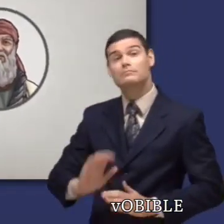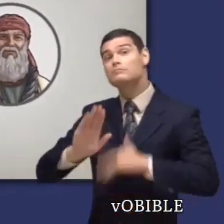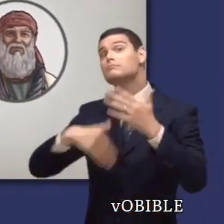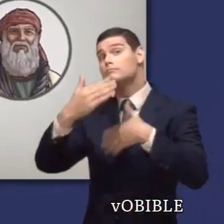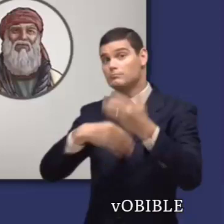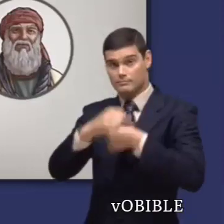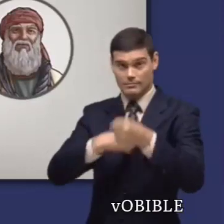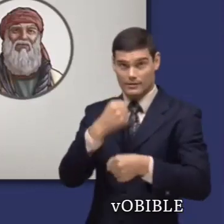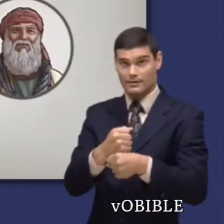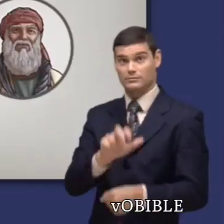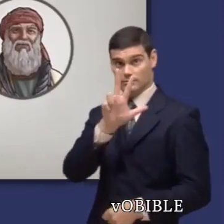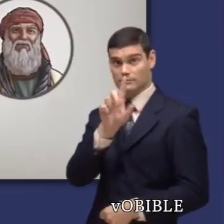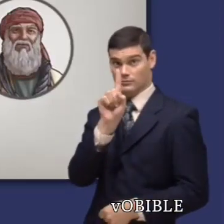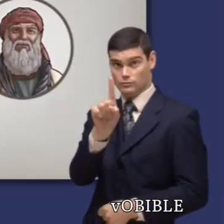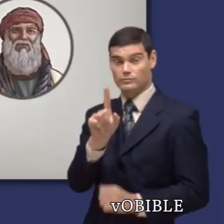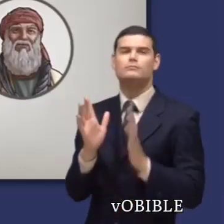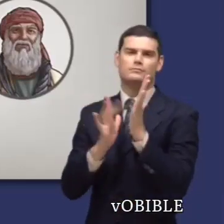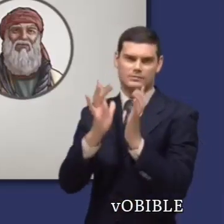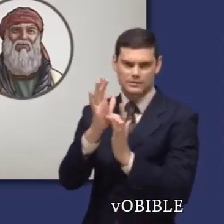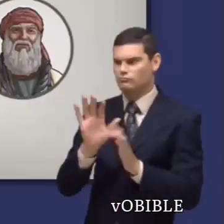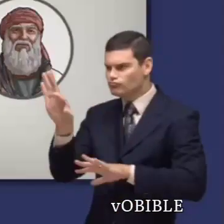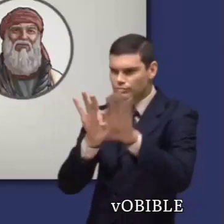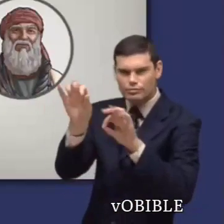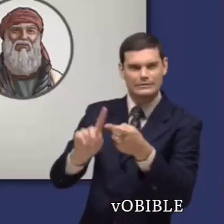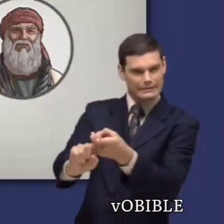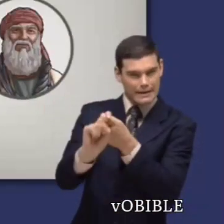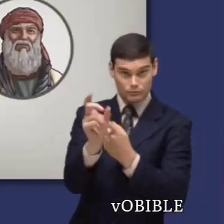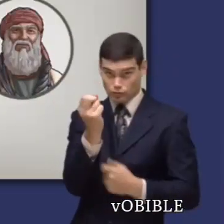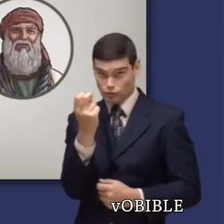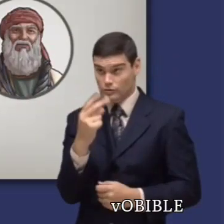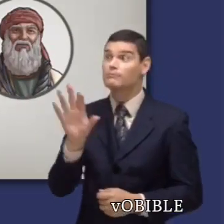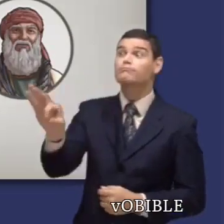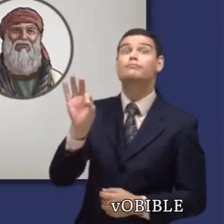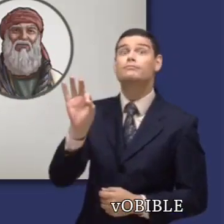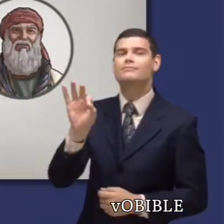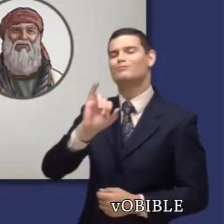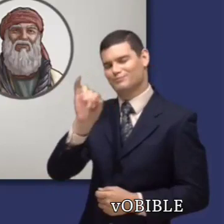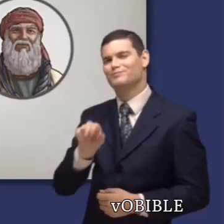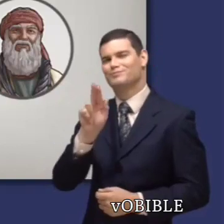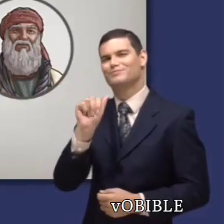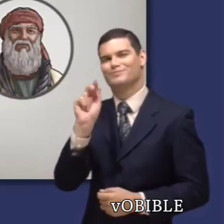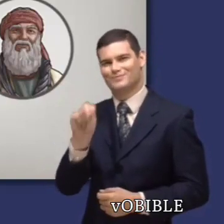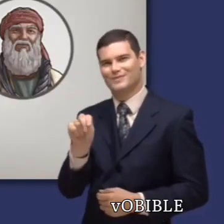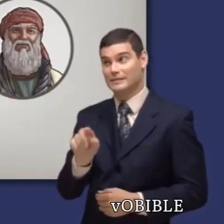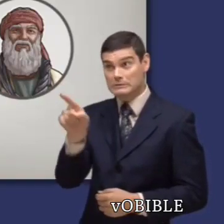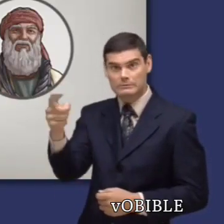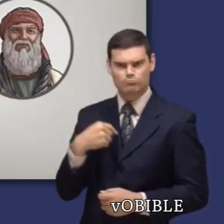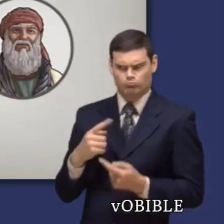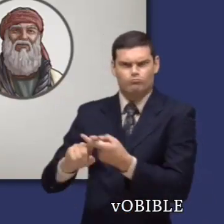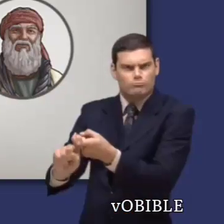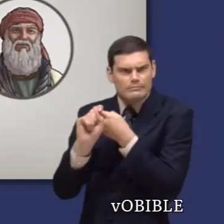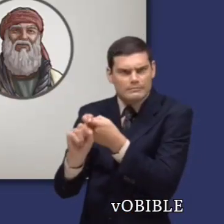Después de la Pascua del año 31, Jesús eligió a Juan para que fuera uno de sus 12 apóstoles. Juan llegó a ser uno de